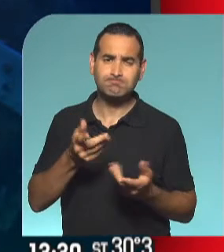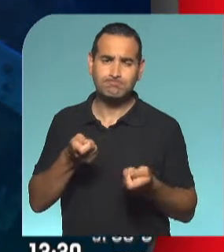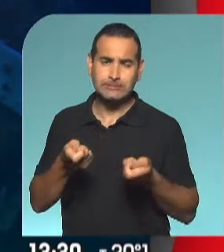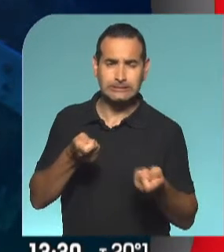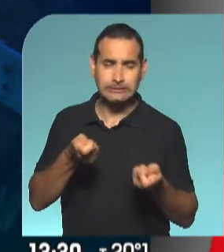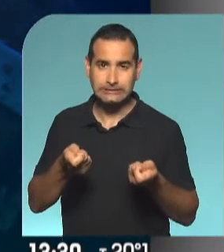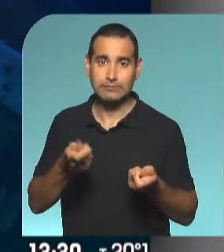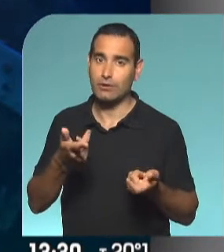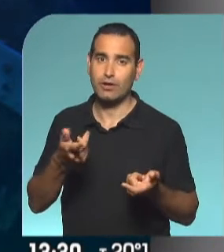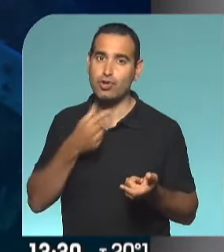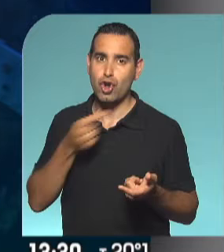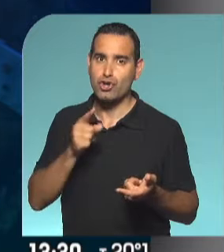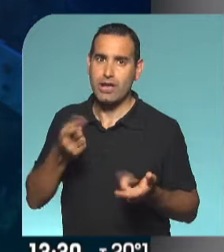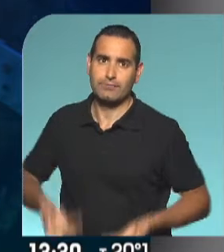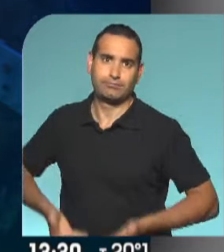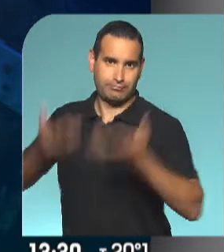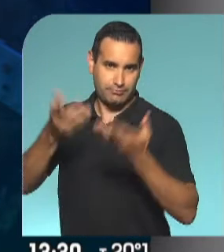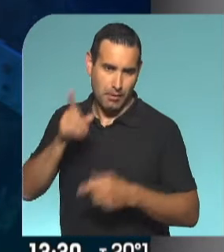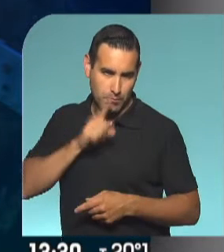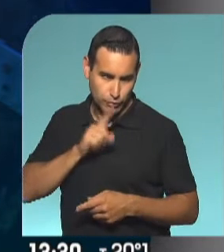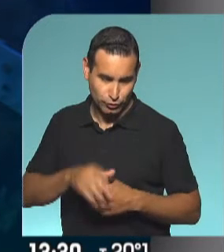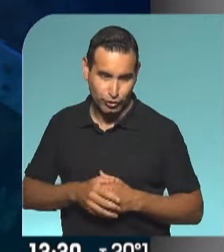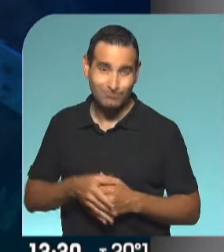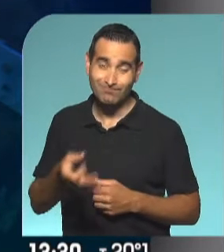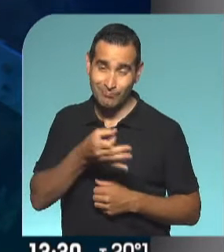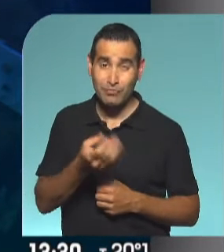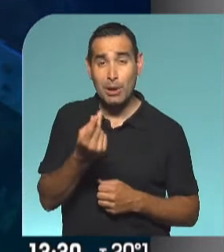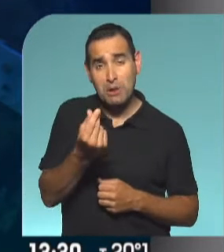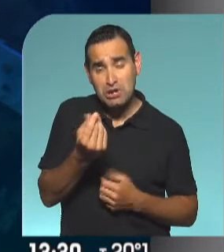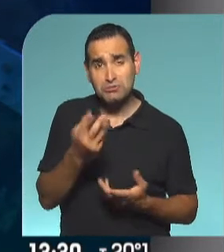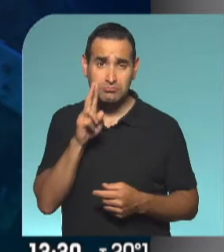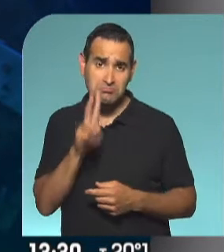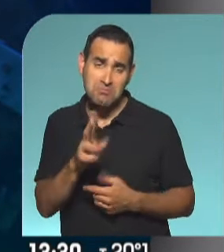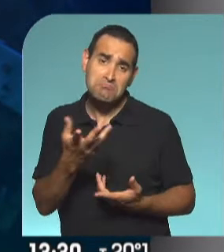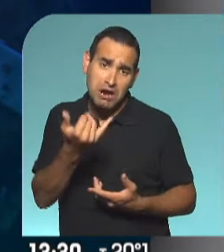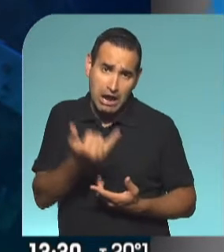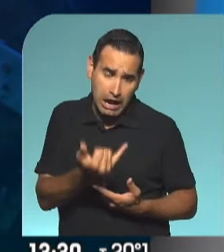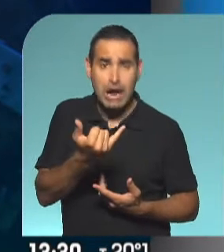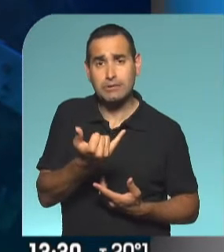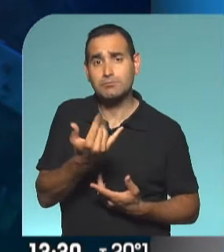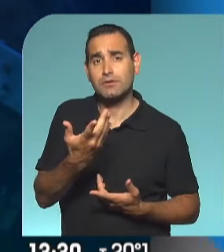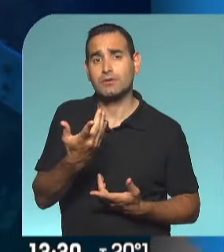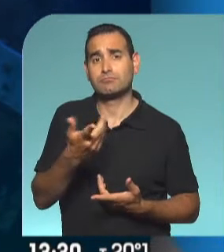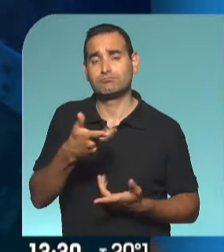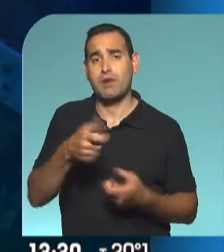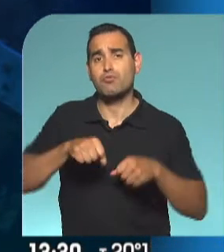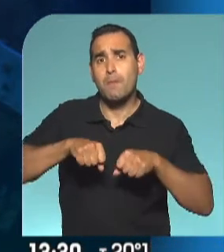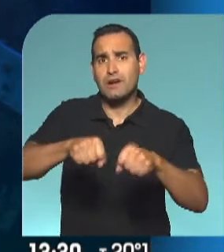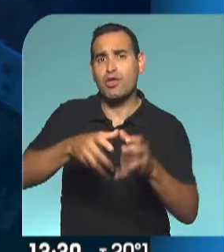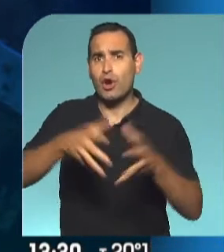haya más aumentos claros opositores porque a ver son precios que uno puede ver en las ofertas de algunos de los grandes hipermercados